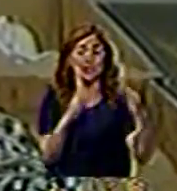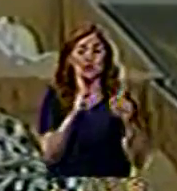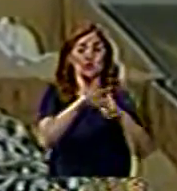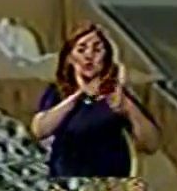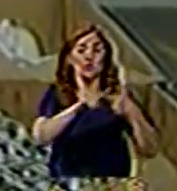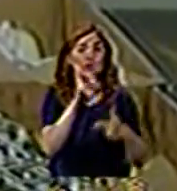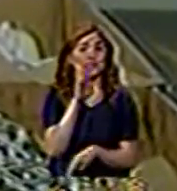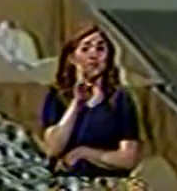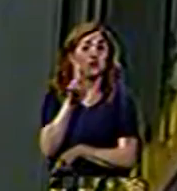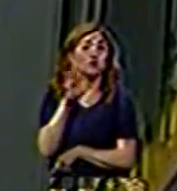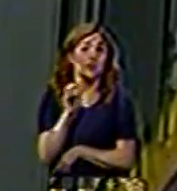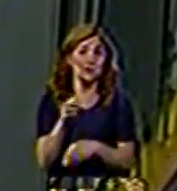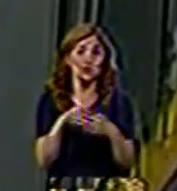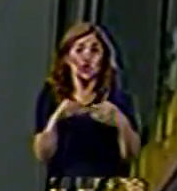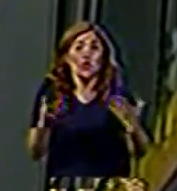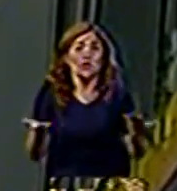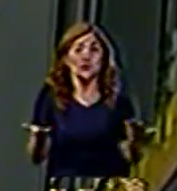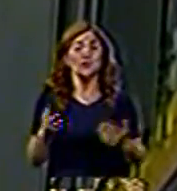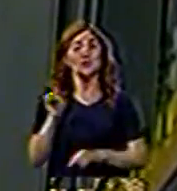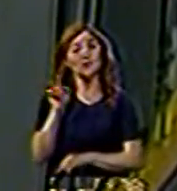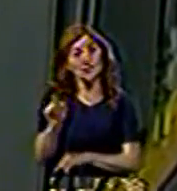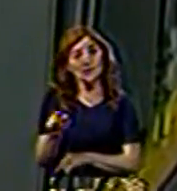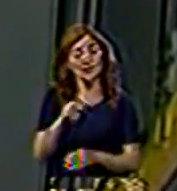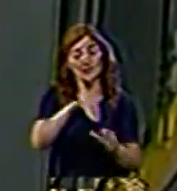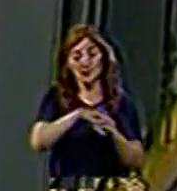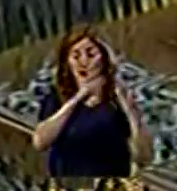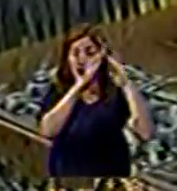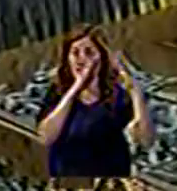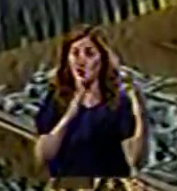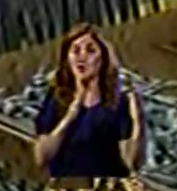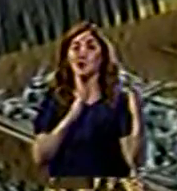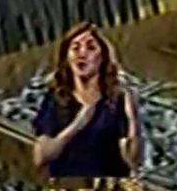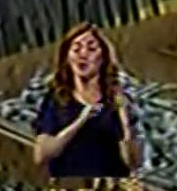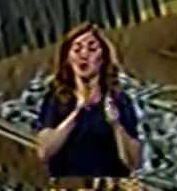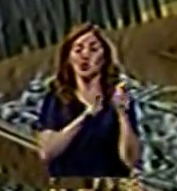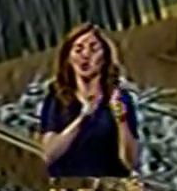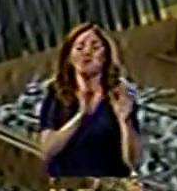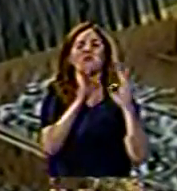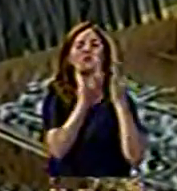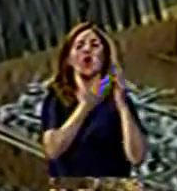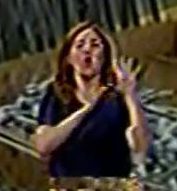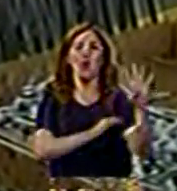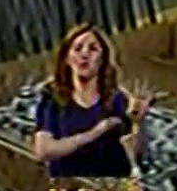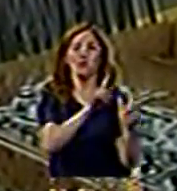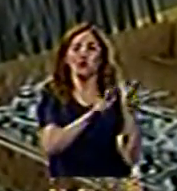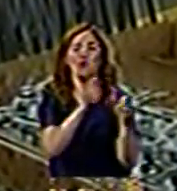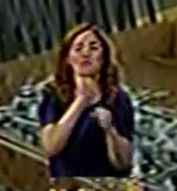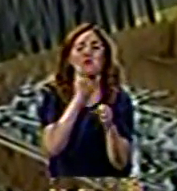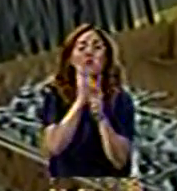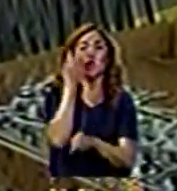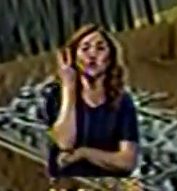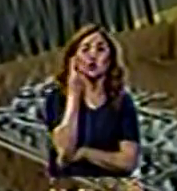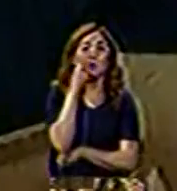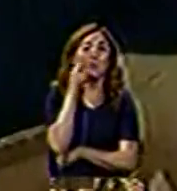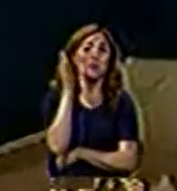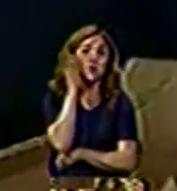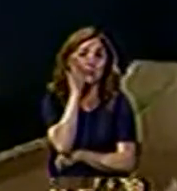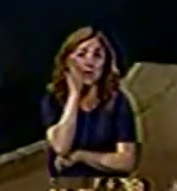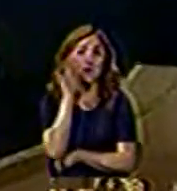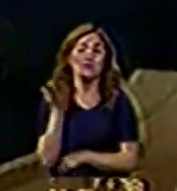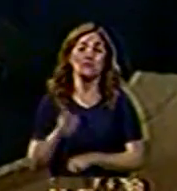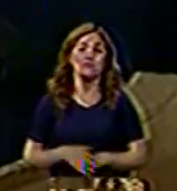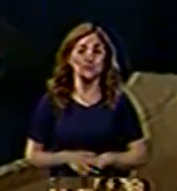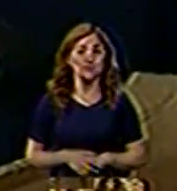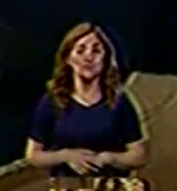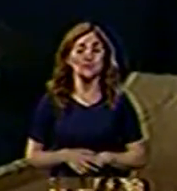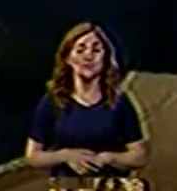de 720 dólares, tomando en cuenta que en ese hogar de cuatro integrantes trabajan dos, padre y madre. Pero